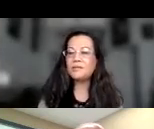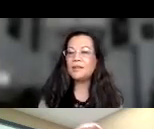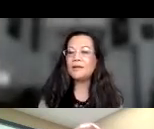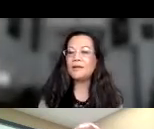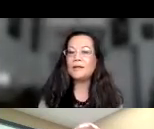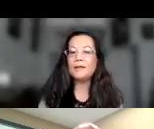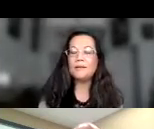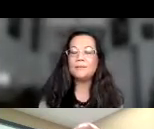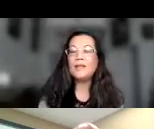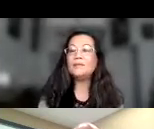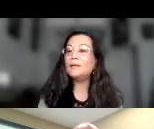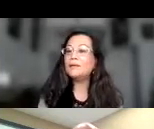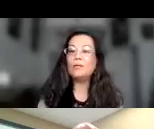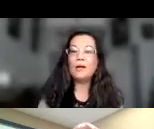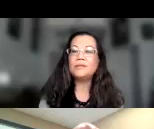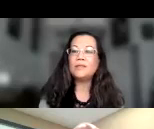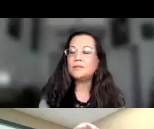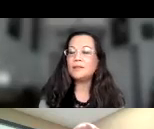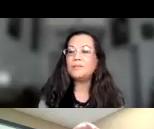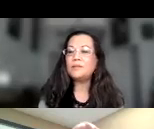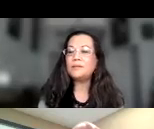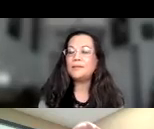tenemos los managers de casos